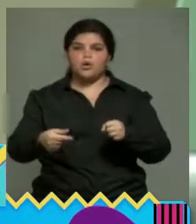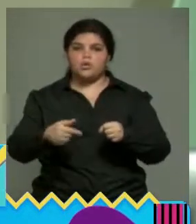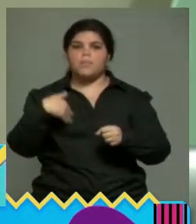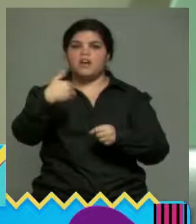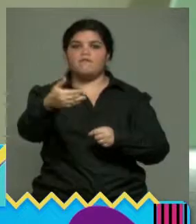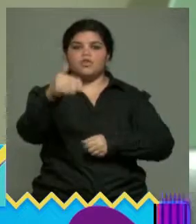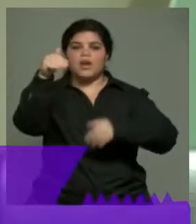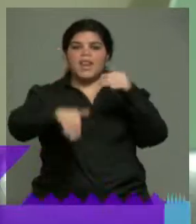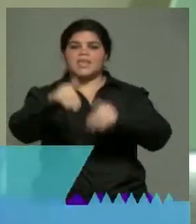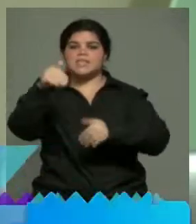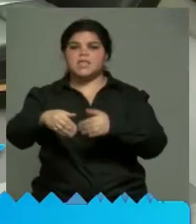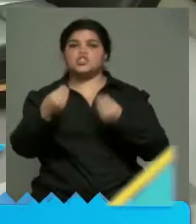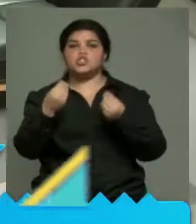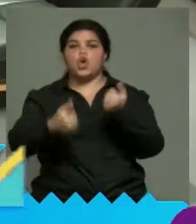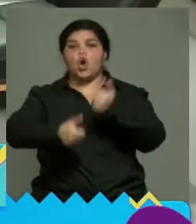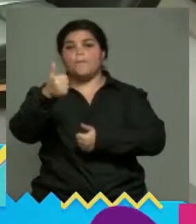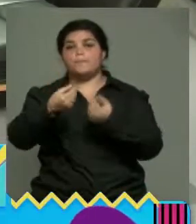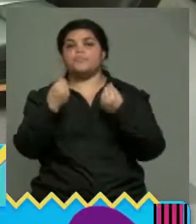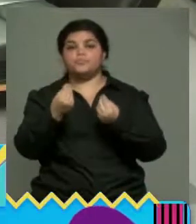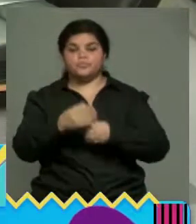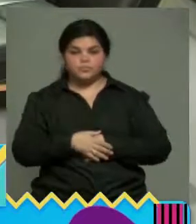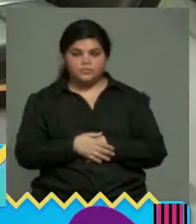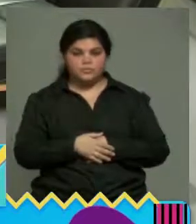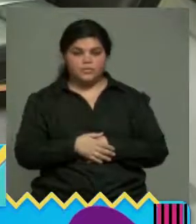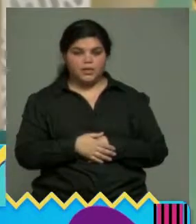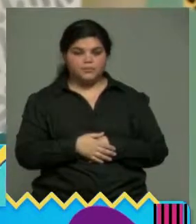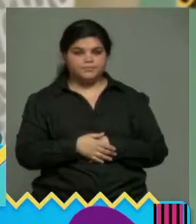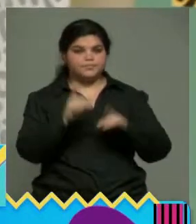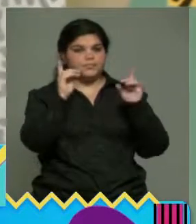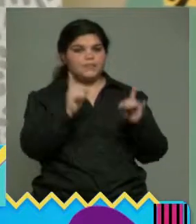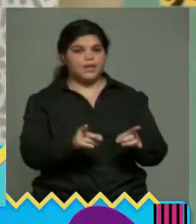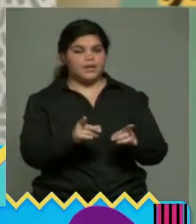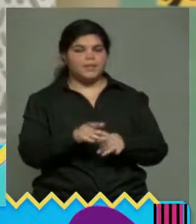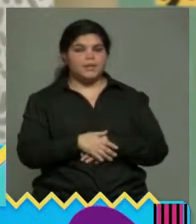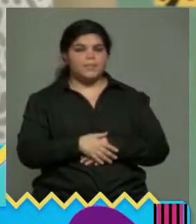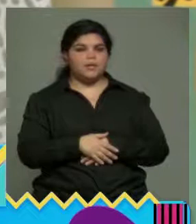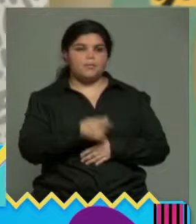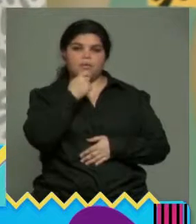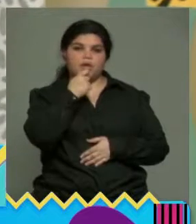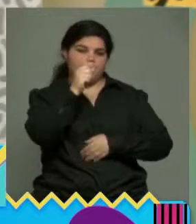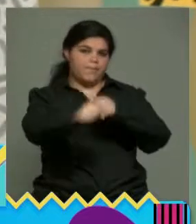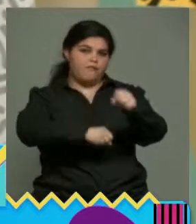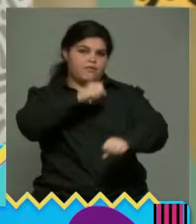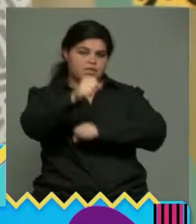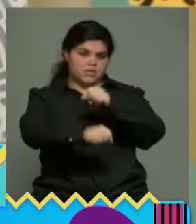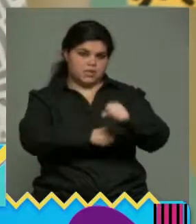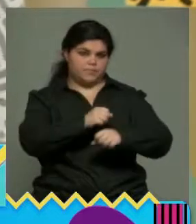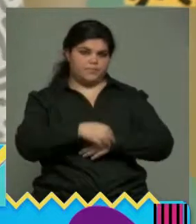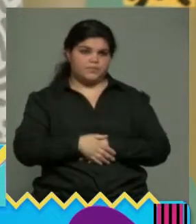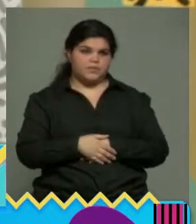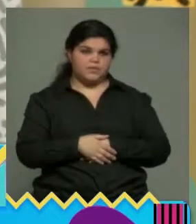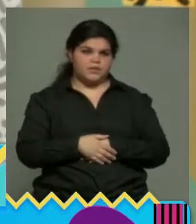licitación. Bien, bien. Y en el caso del uso de las bicicletas, habría que hablar también de si el ciclista cuenta con las